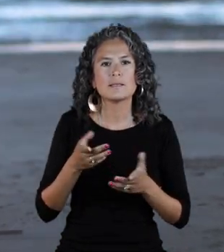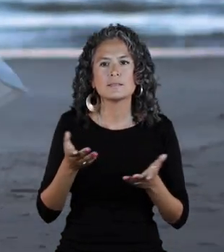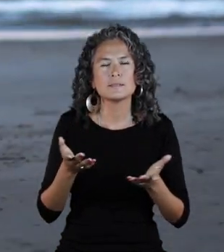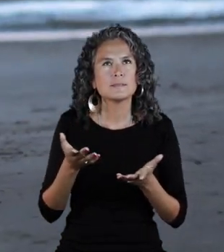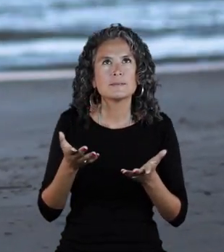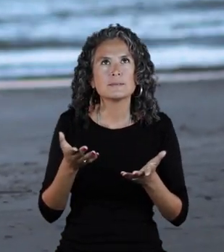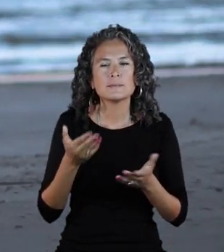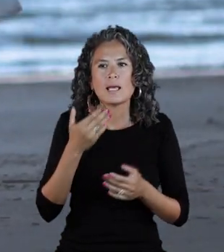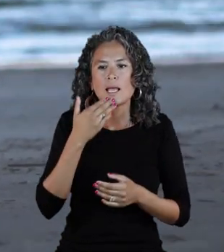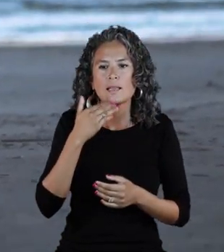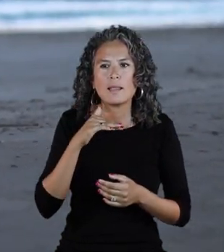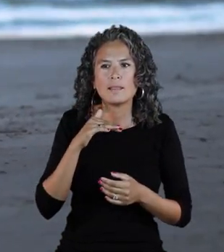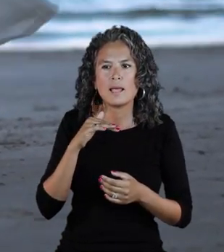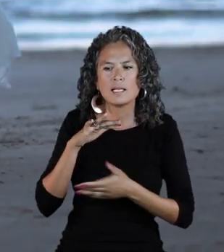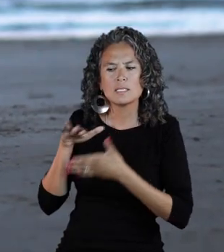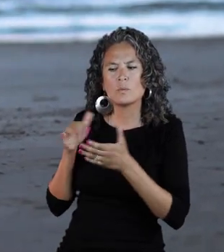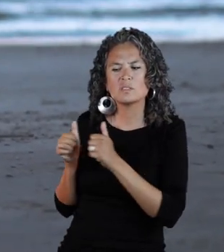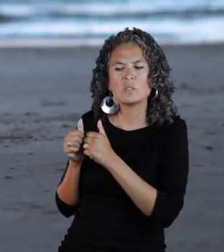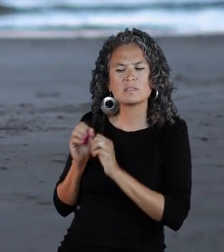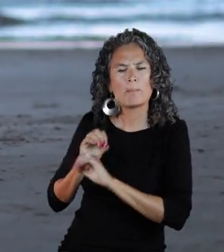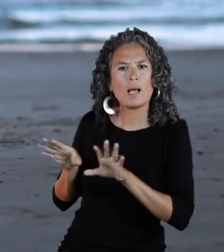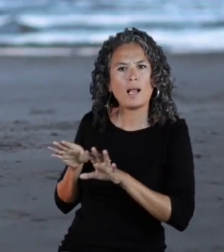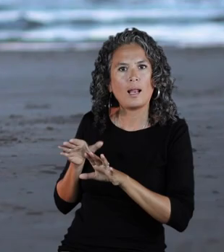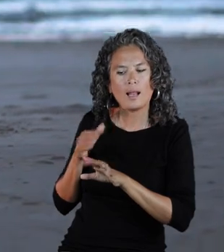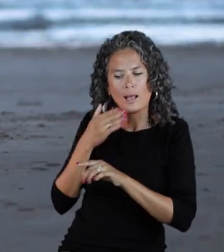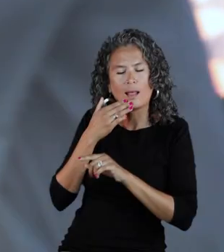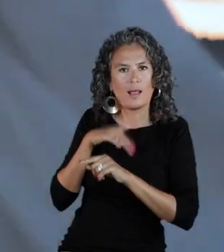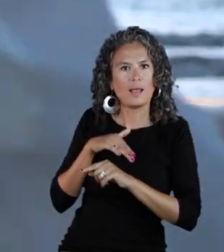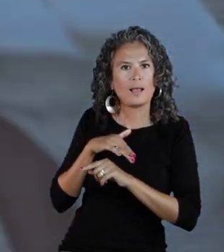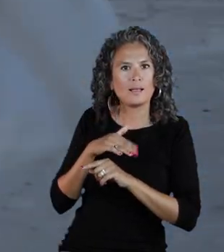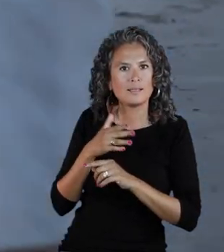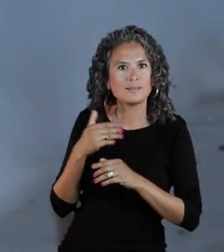entender o por lo menos sentir que algo no estaba bien.